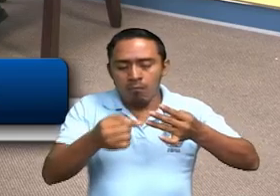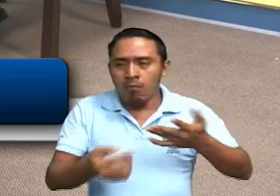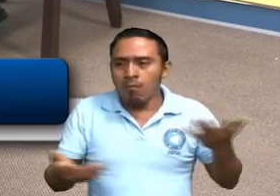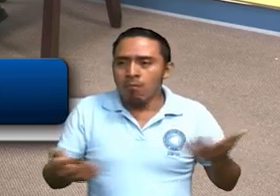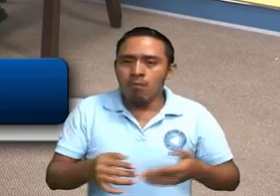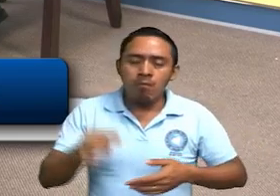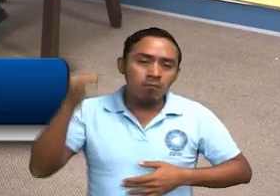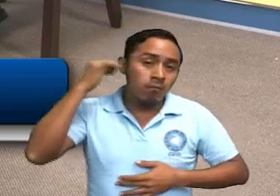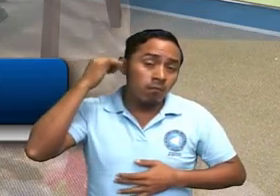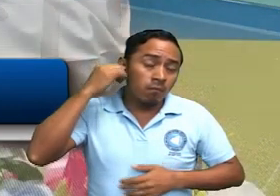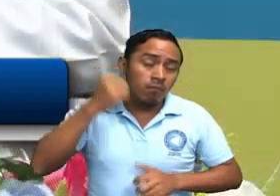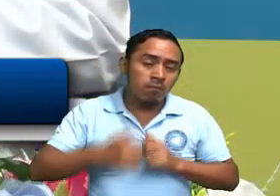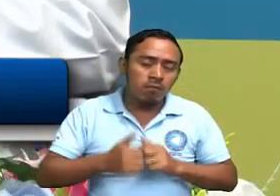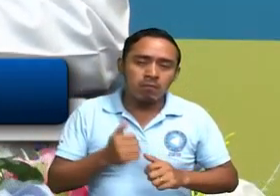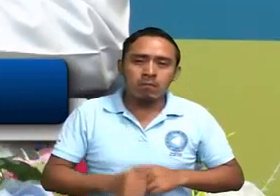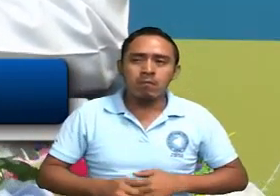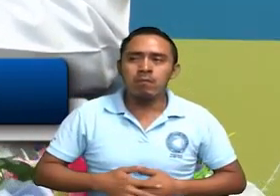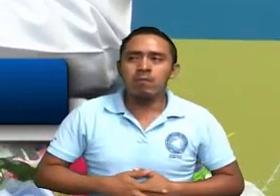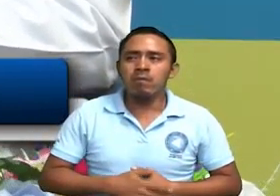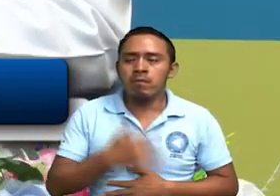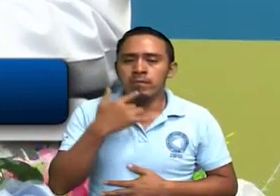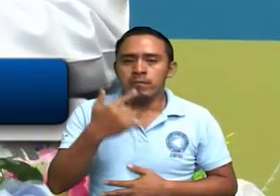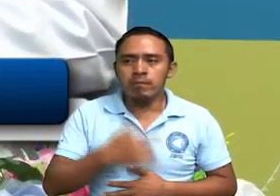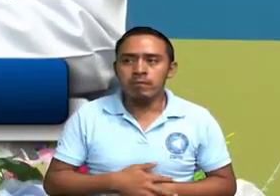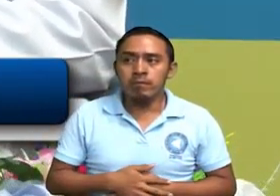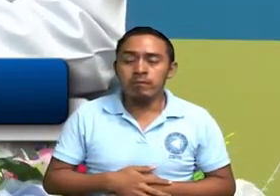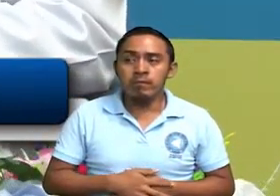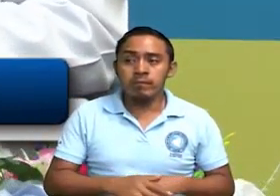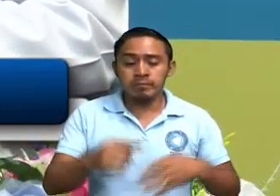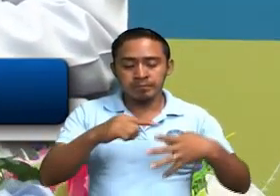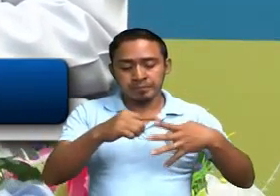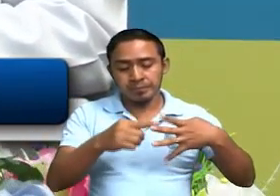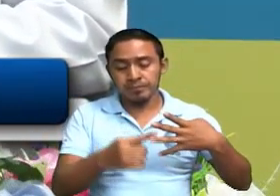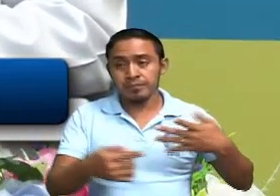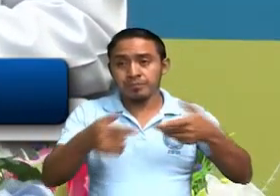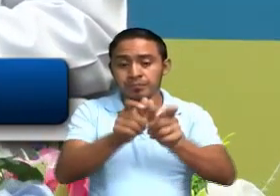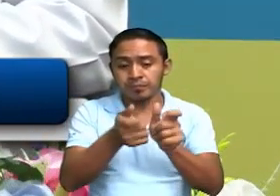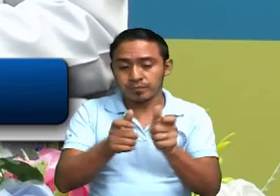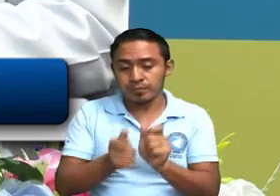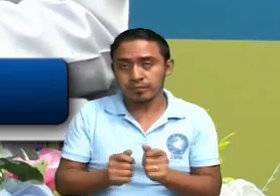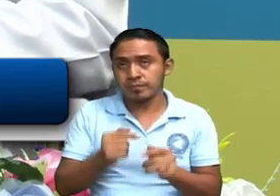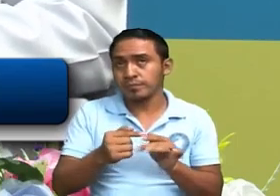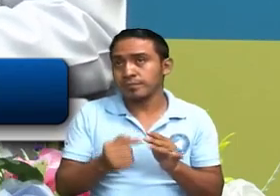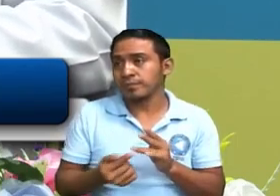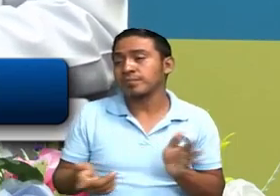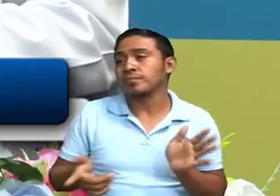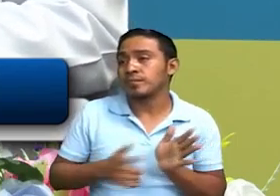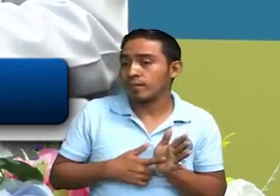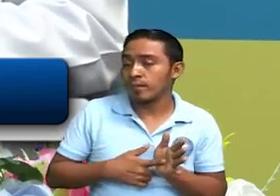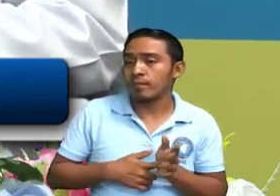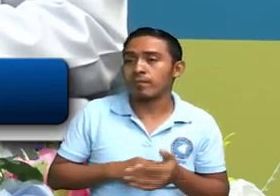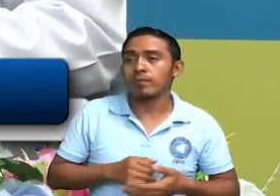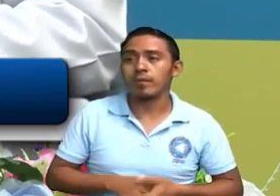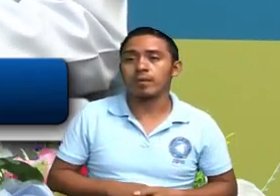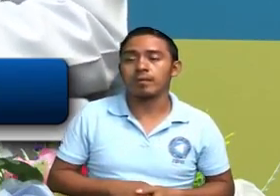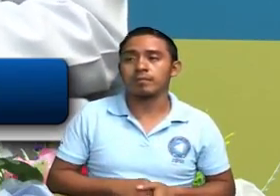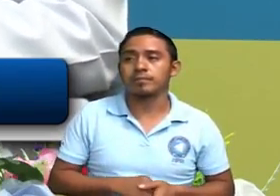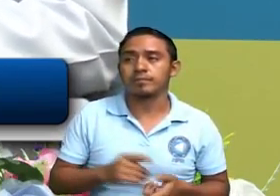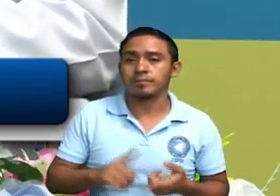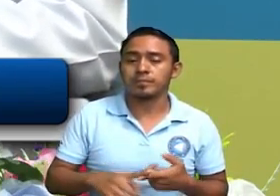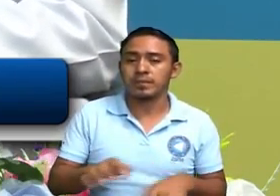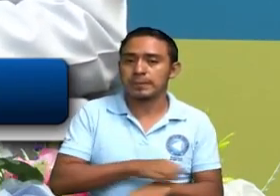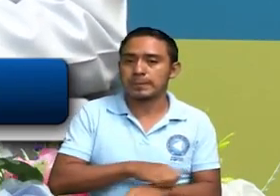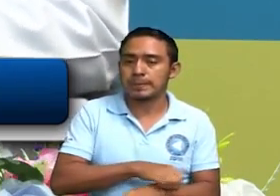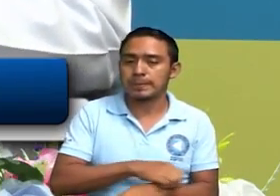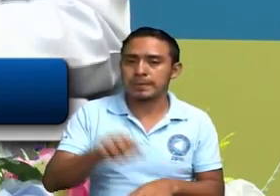de audición que tiene el niño. Por eso te decía cómo se clasifican la sordera. Sí, claro. Entonces, si por ejemplo el niño es alérgico,